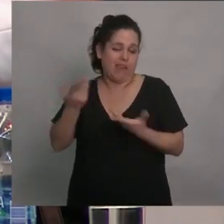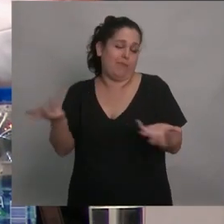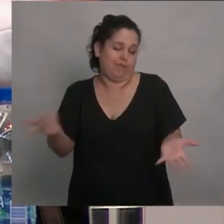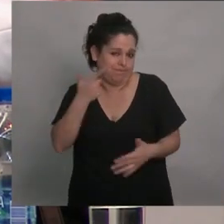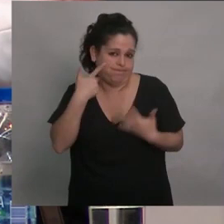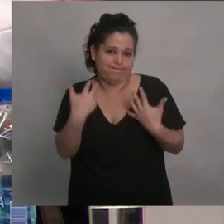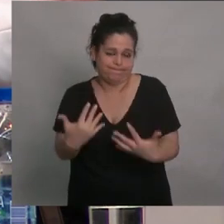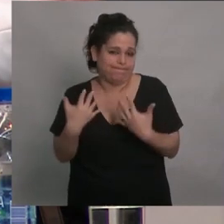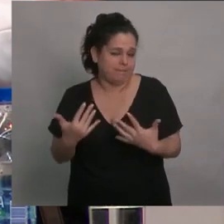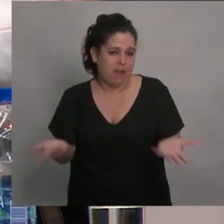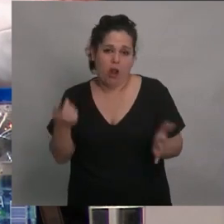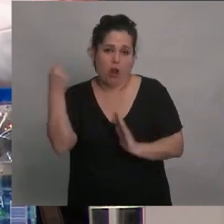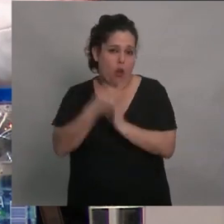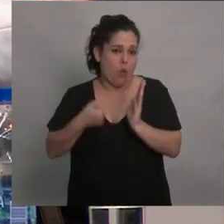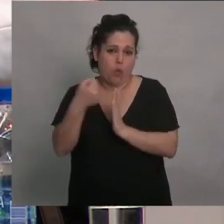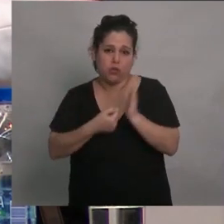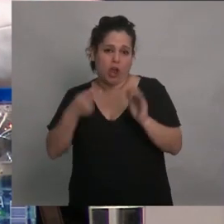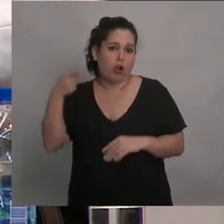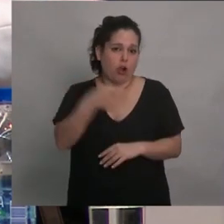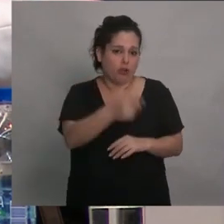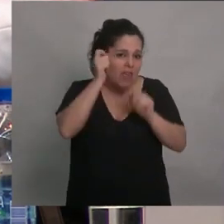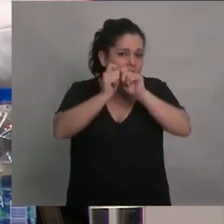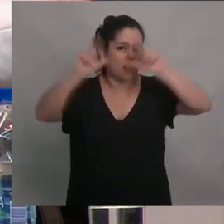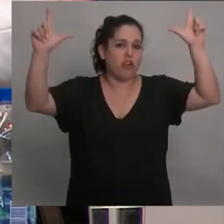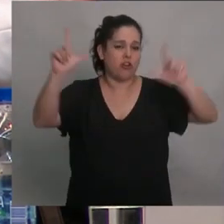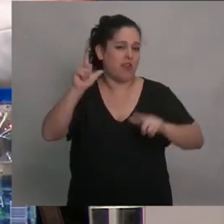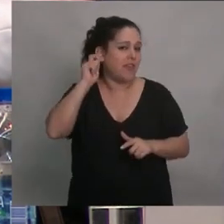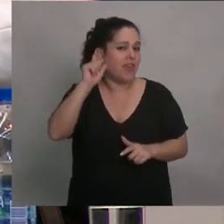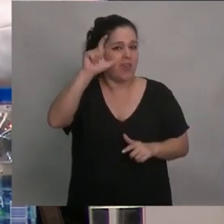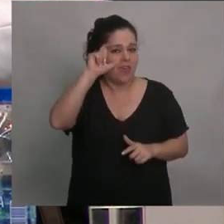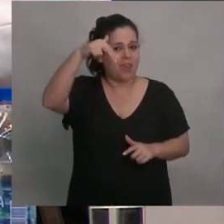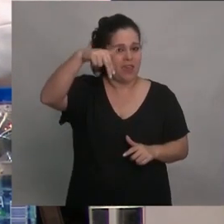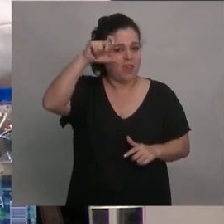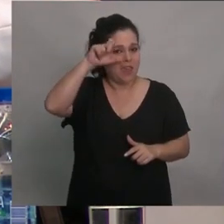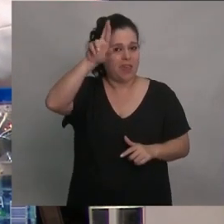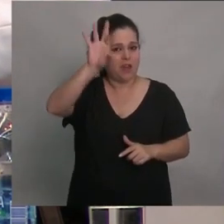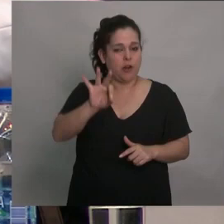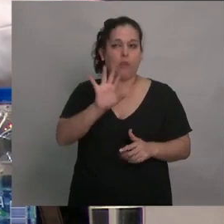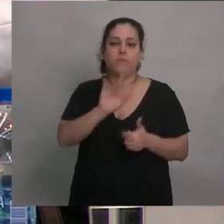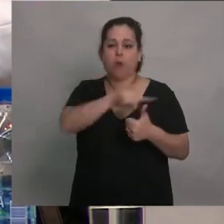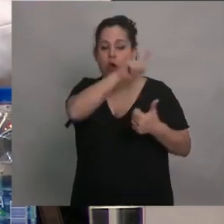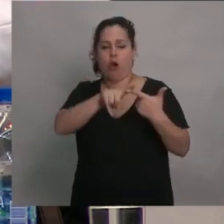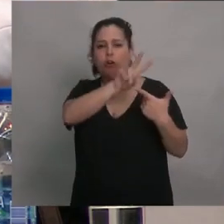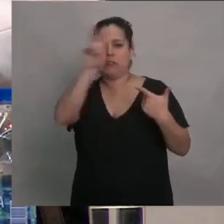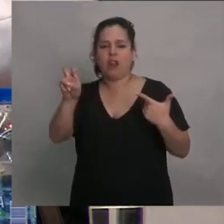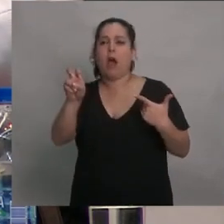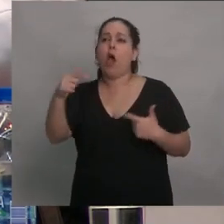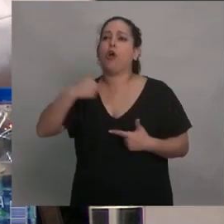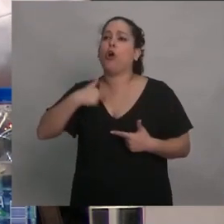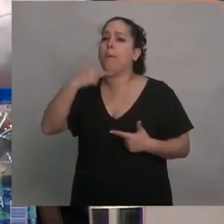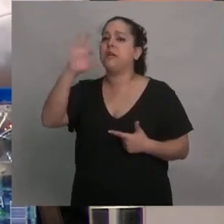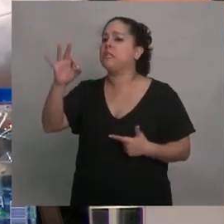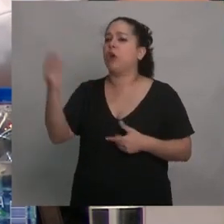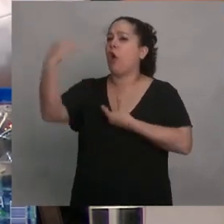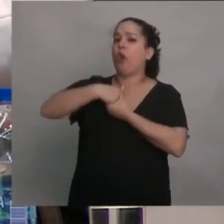famosa lucha contra la ideología de género. Y con mis hijos no te metas. No te metas con mis hijos para que no